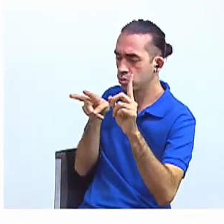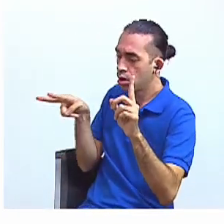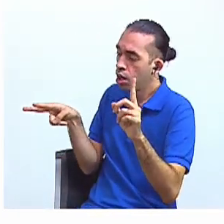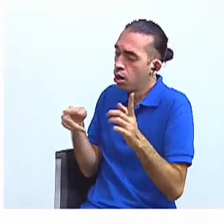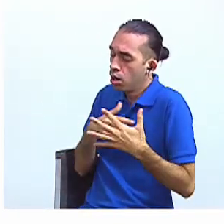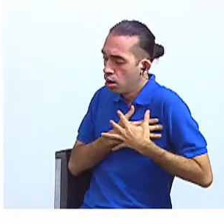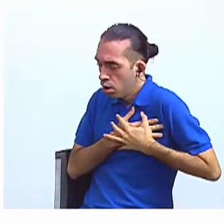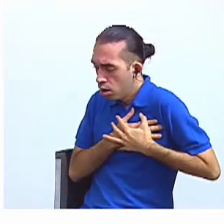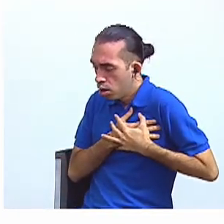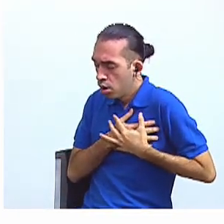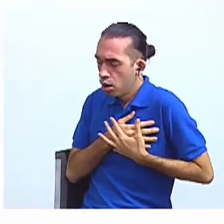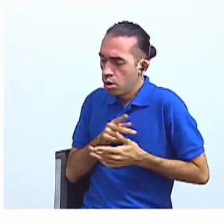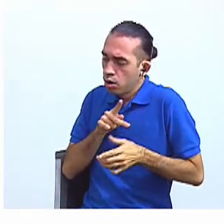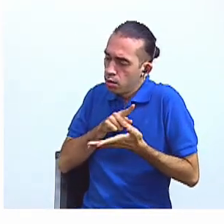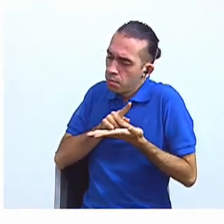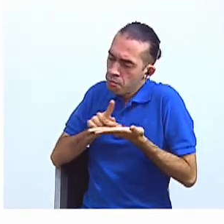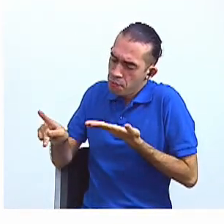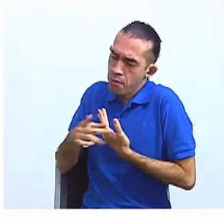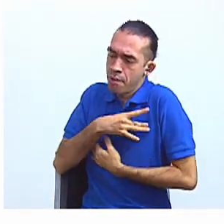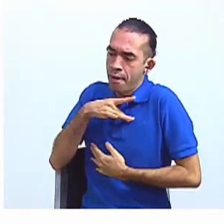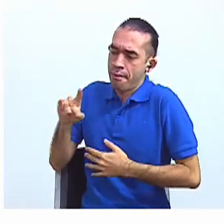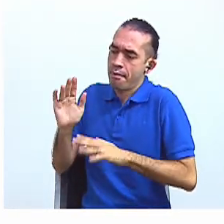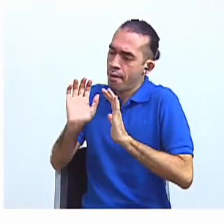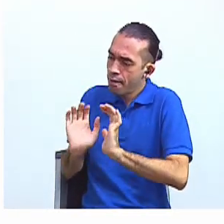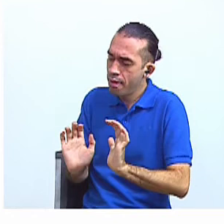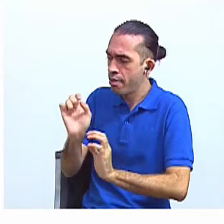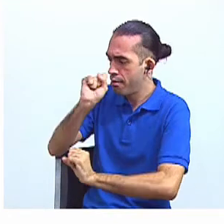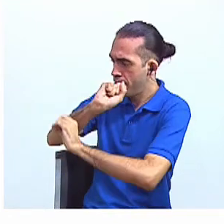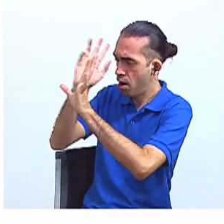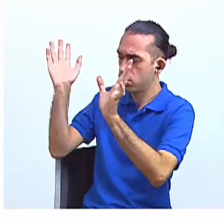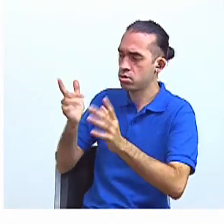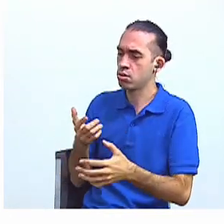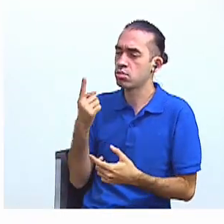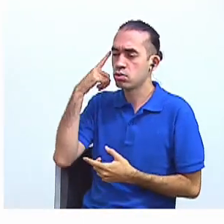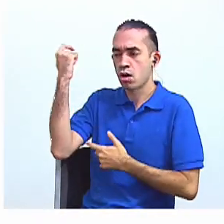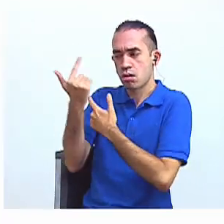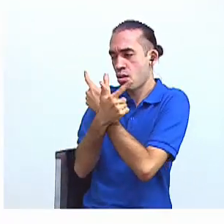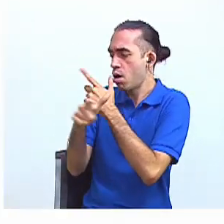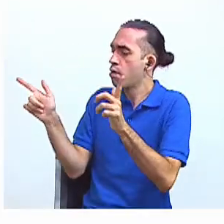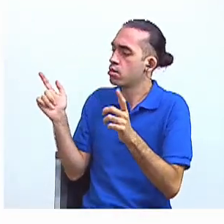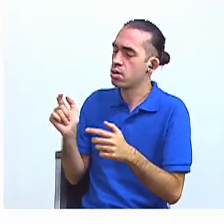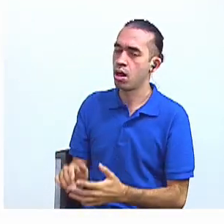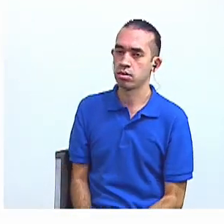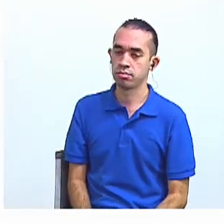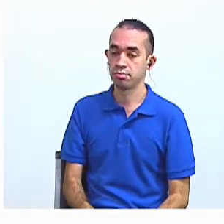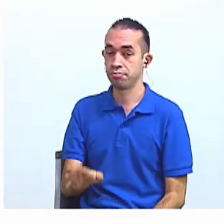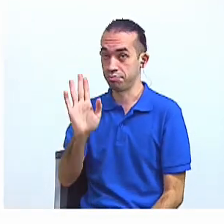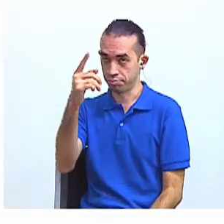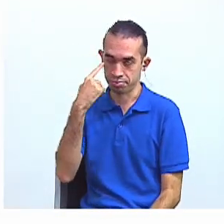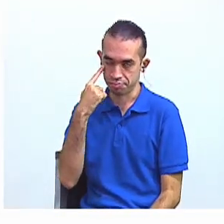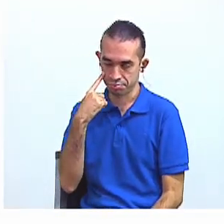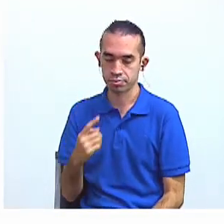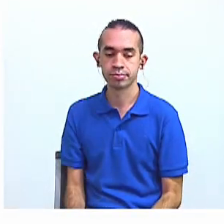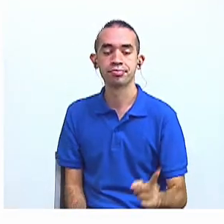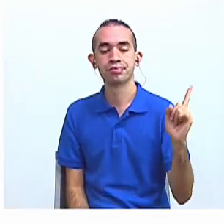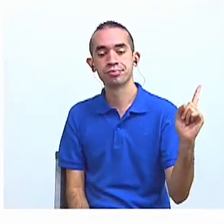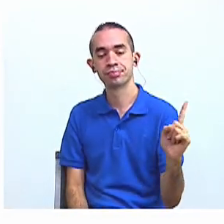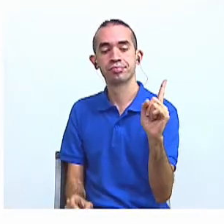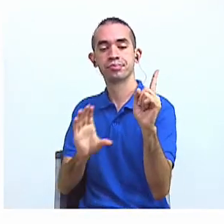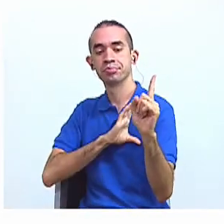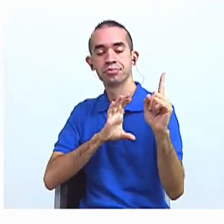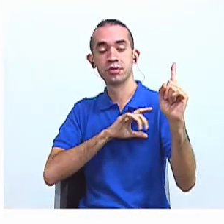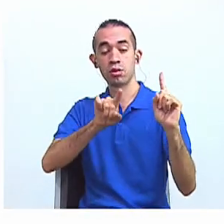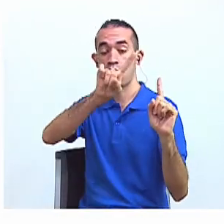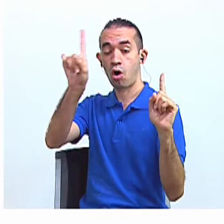la imaginación y los sueños de libertad que manifiesta. Un día se encuentra con el guarda del pueblo que toca el gongo